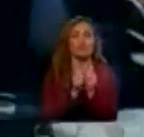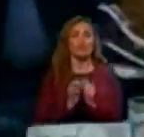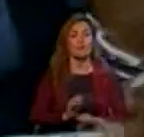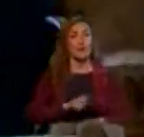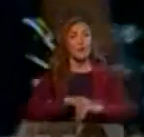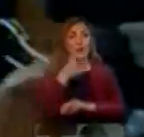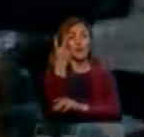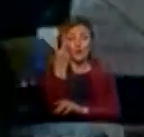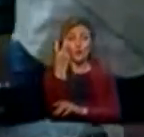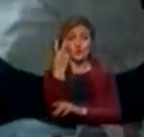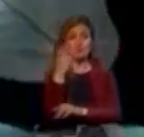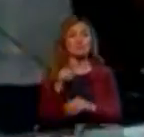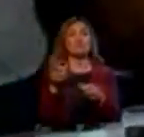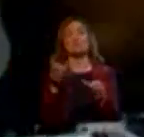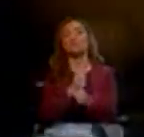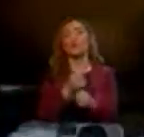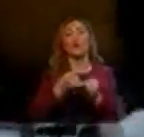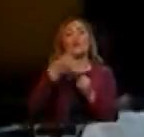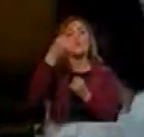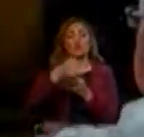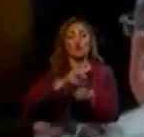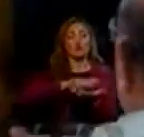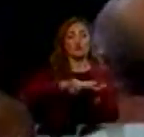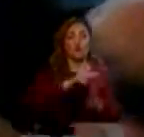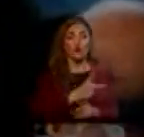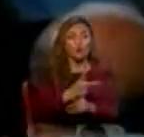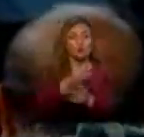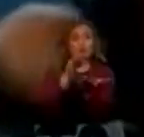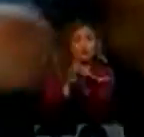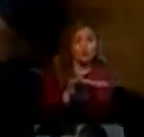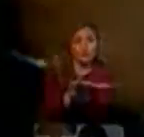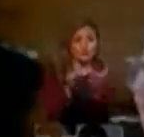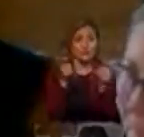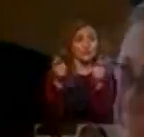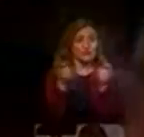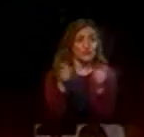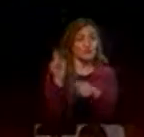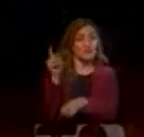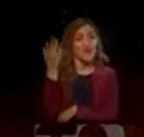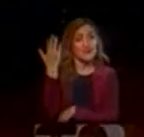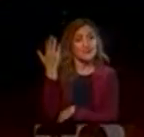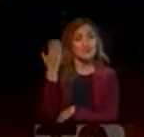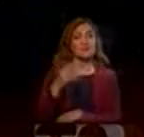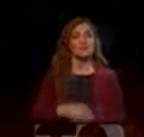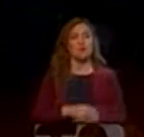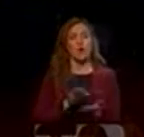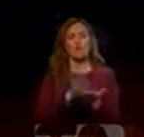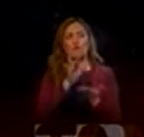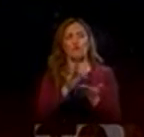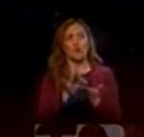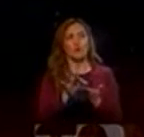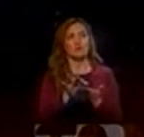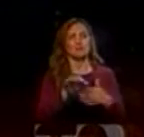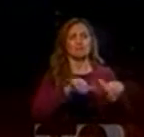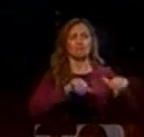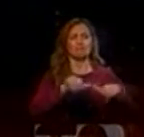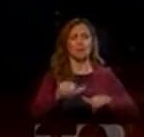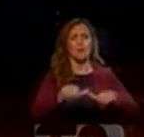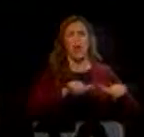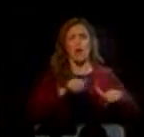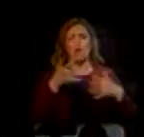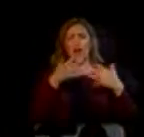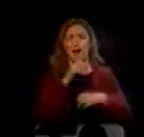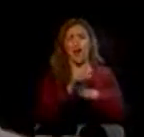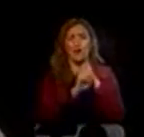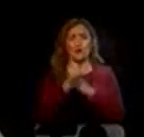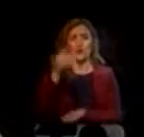Mediodía, Nebot también llevó a cabo la última sesión de consejo cantonal presidida por él. Se refirió a ese pueblo que cree administró 19 años con él.